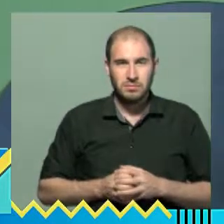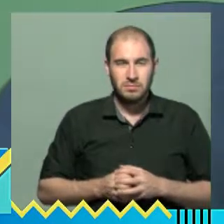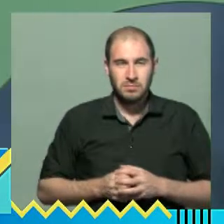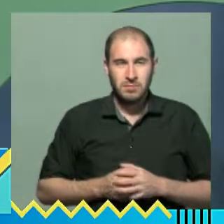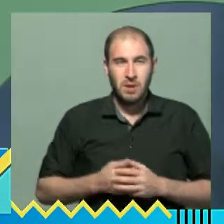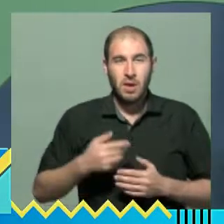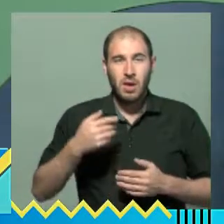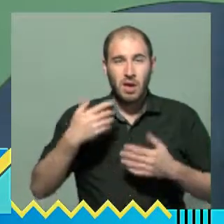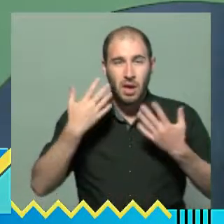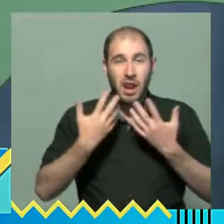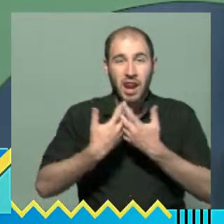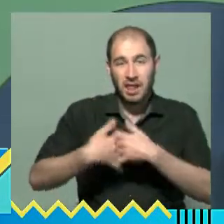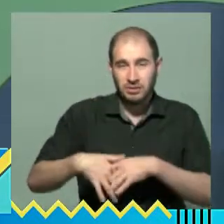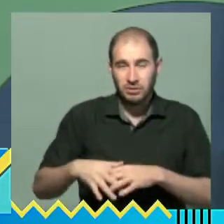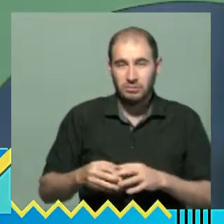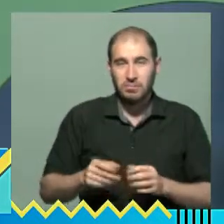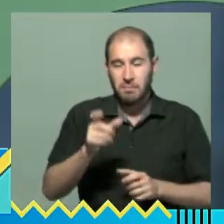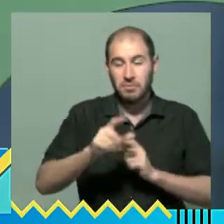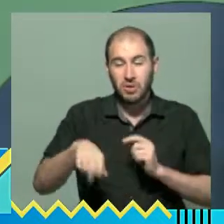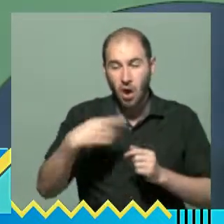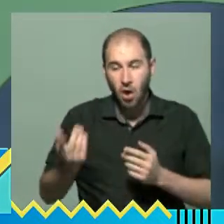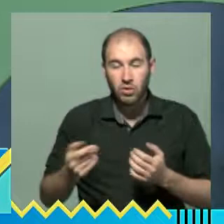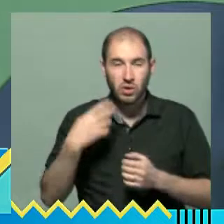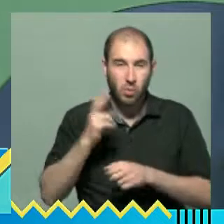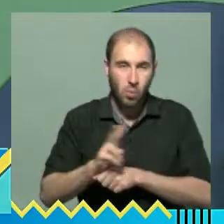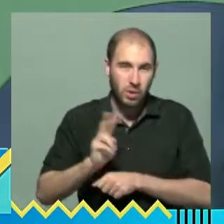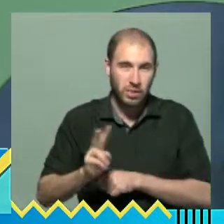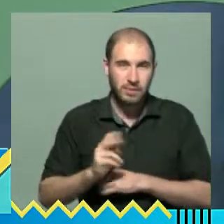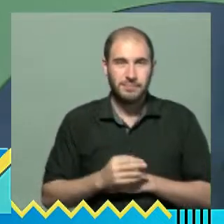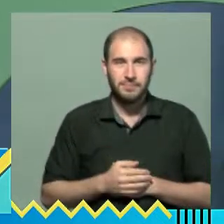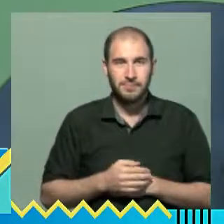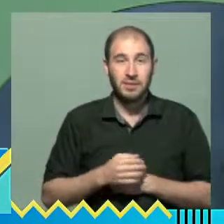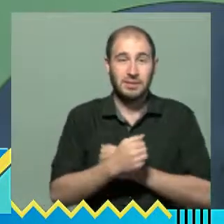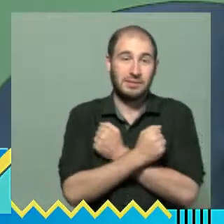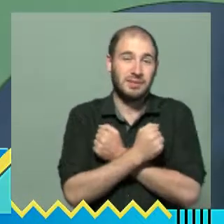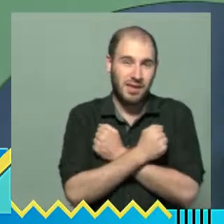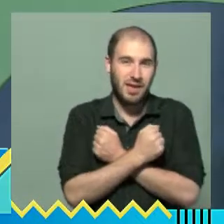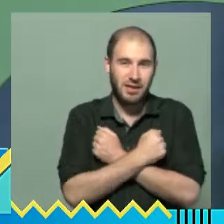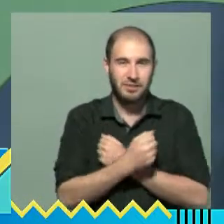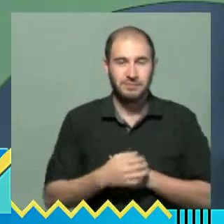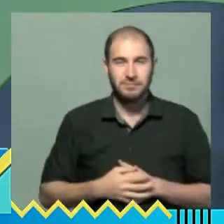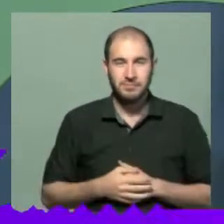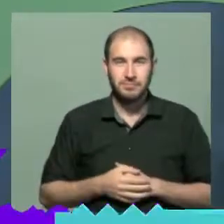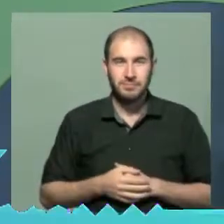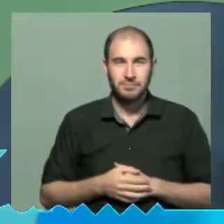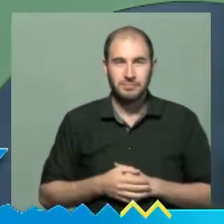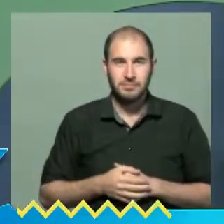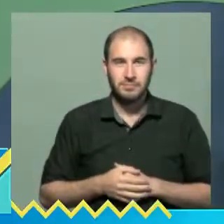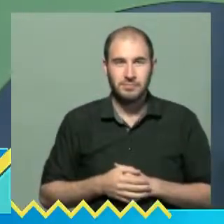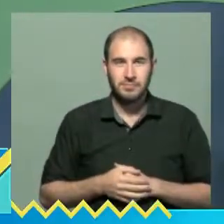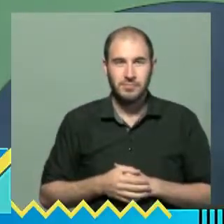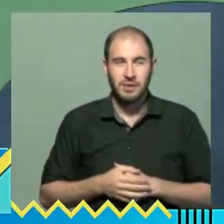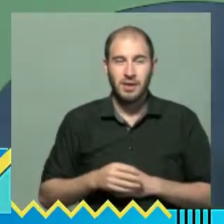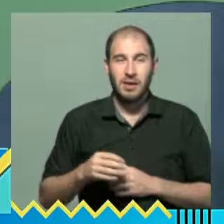que cuida sus relaciones significativas, que se quiere lo suficiente, que tiene una